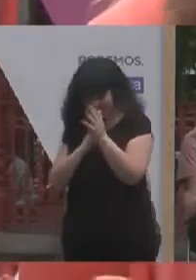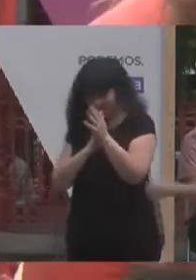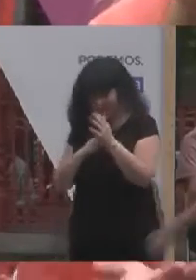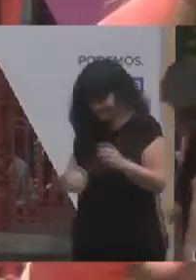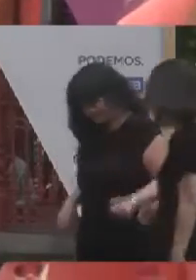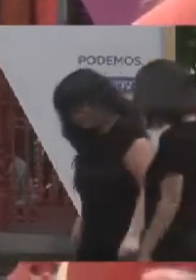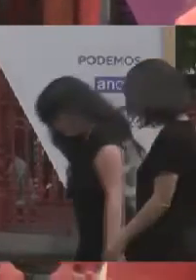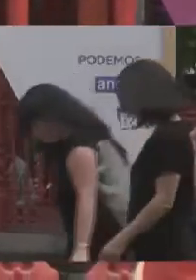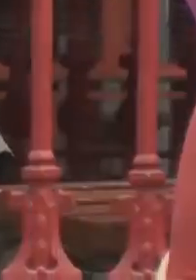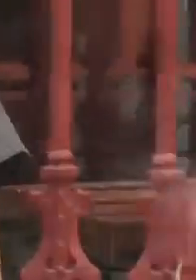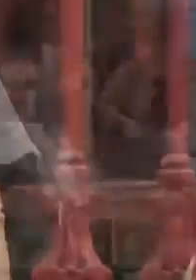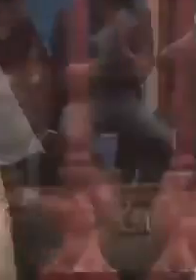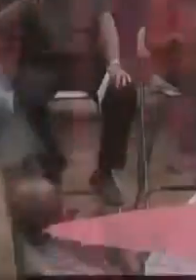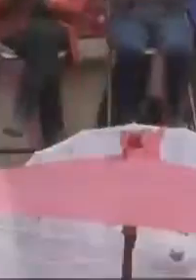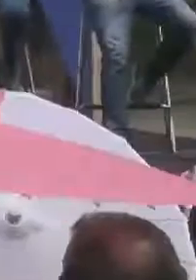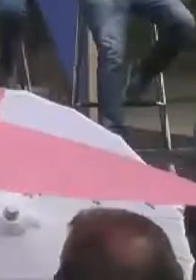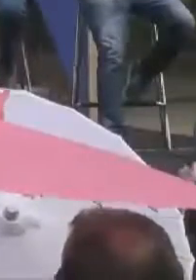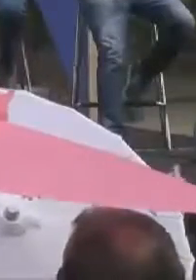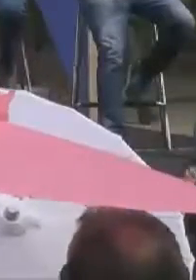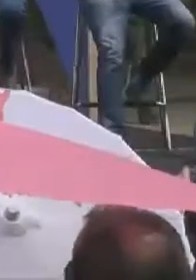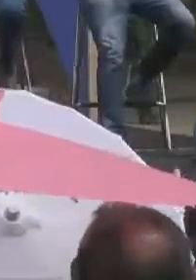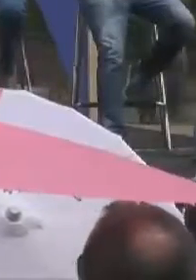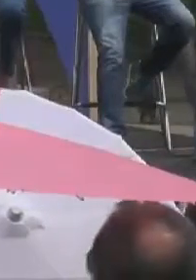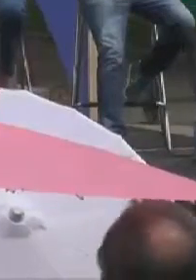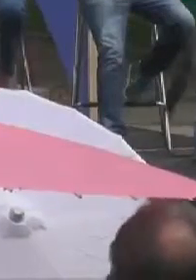A continuación vai intervenir Anxo,